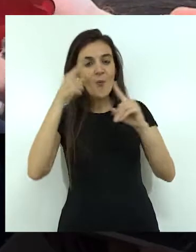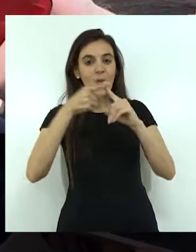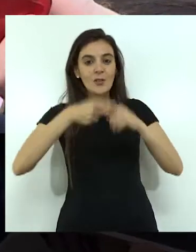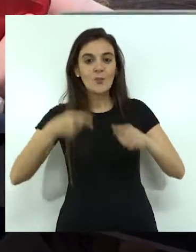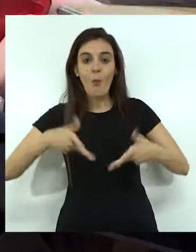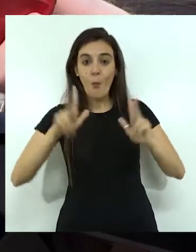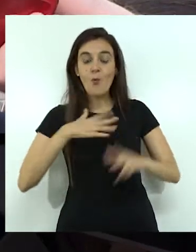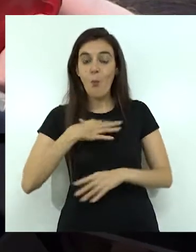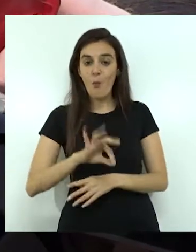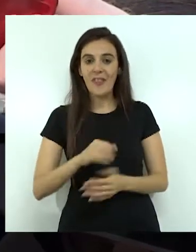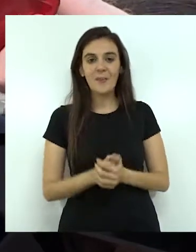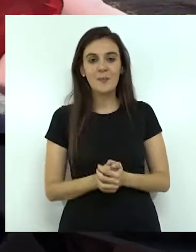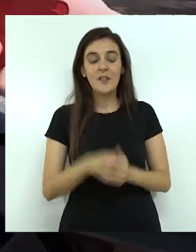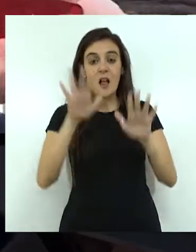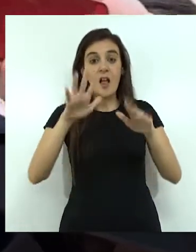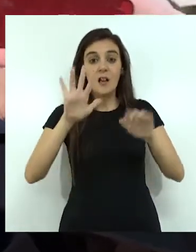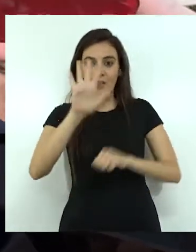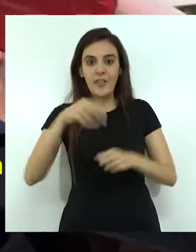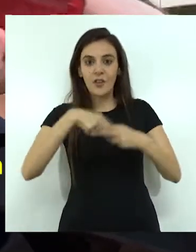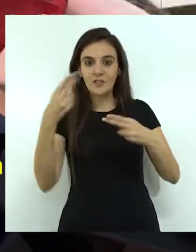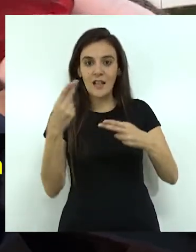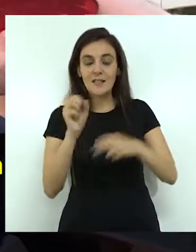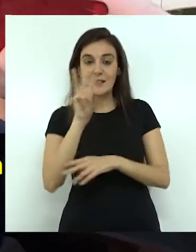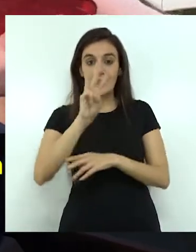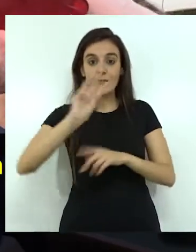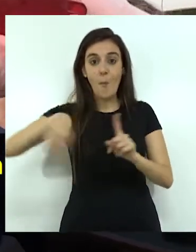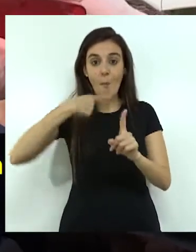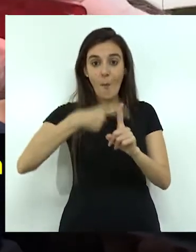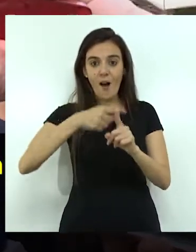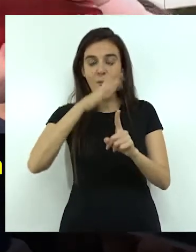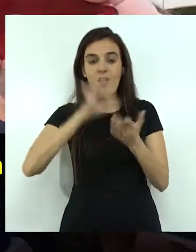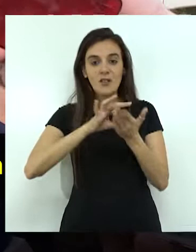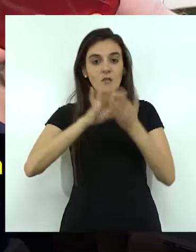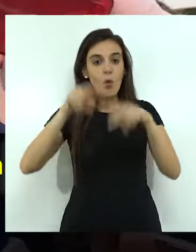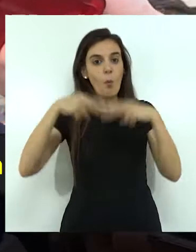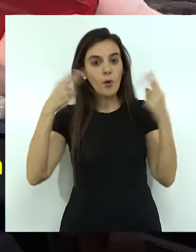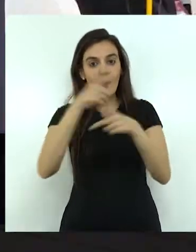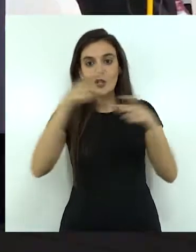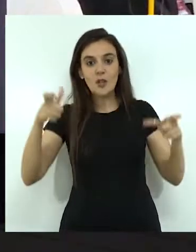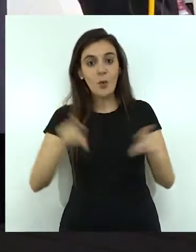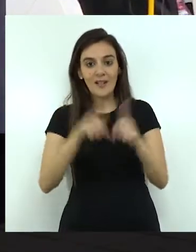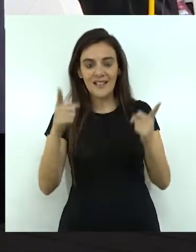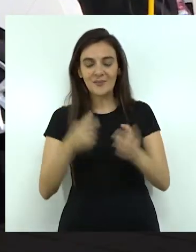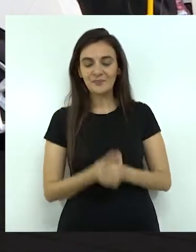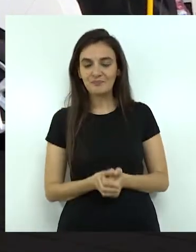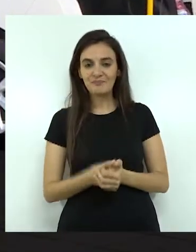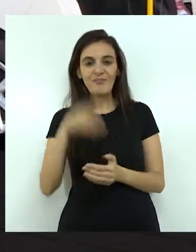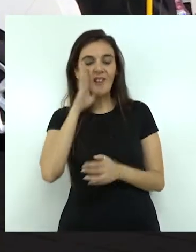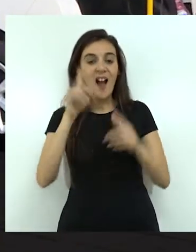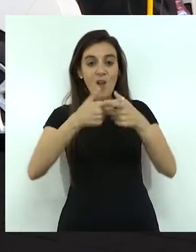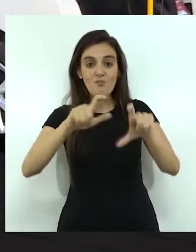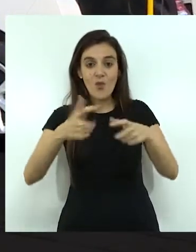disposición evidentemente son 53 taxis más en ceuta que también hagan servicio público a cualquier persona y éste aumento de licencias